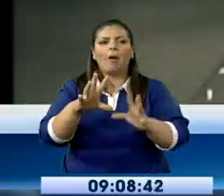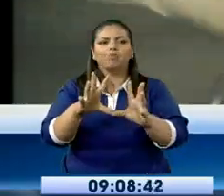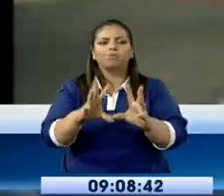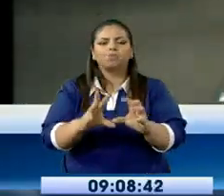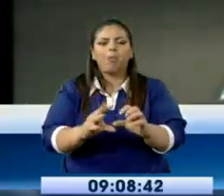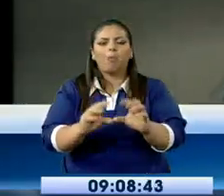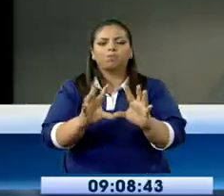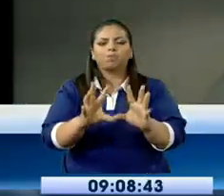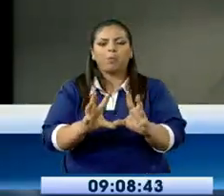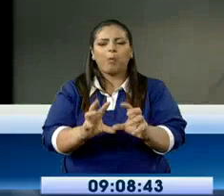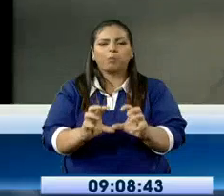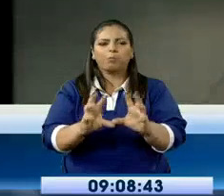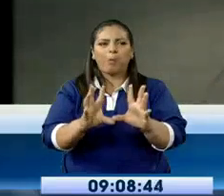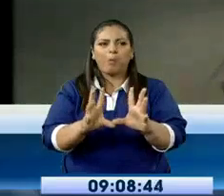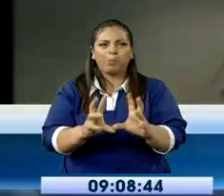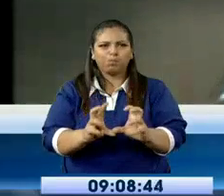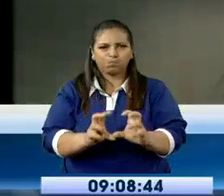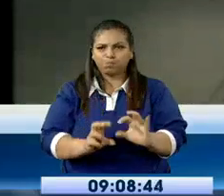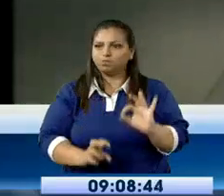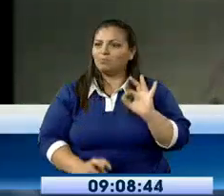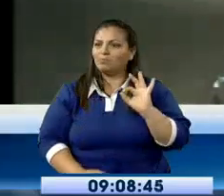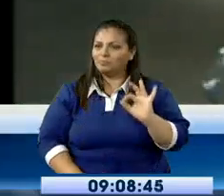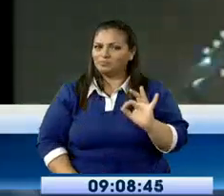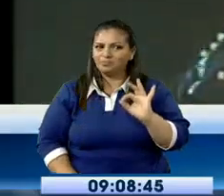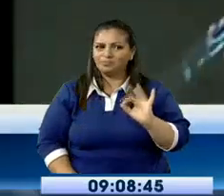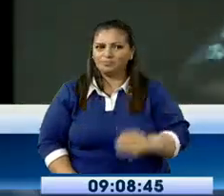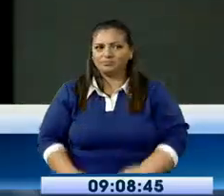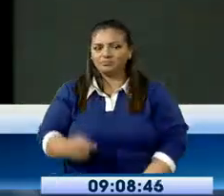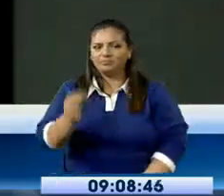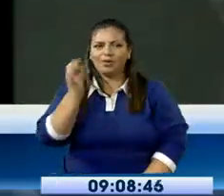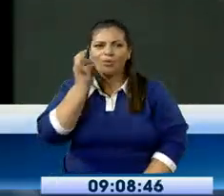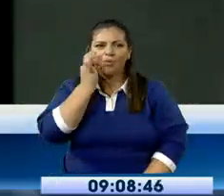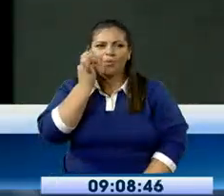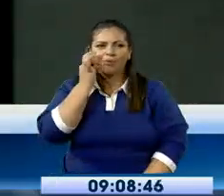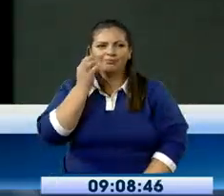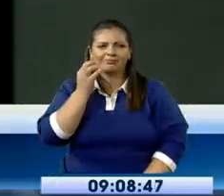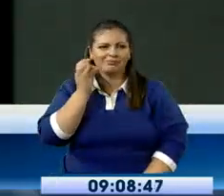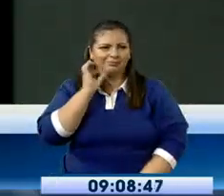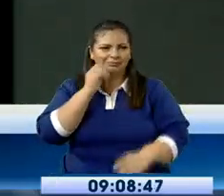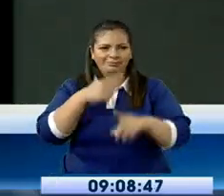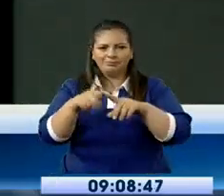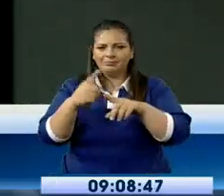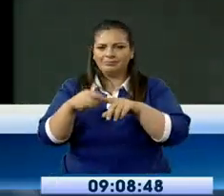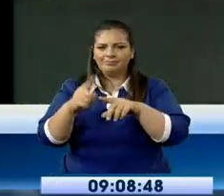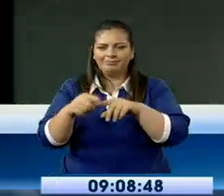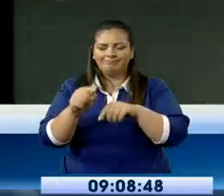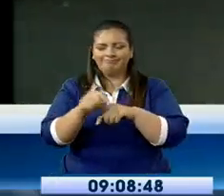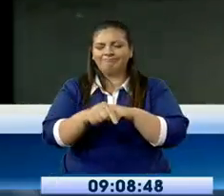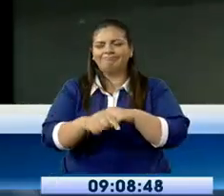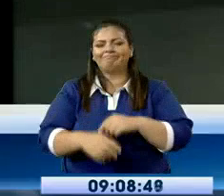humedad. Porque los frutos secos también arrastran la humedad. Claro. Hay que macerarlo principalmente, ¿no?